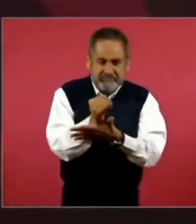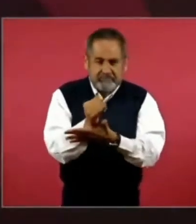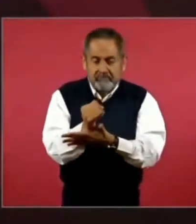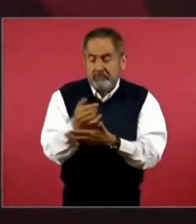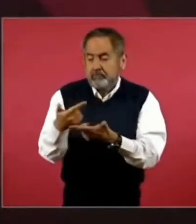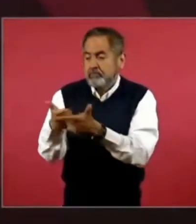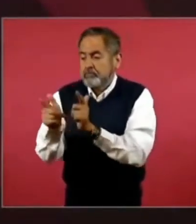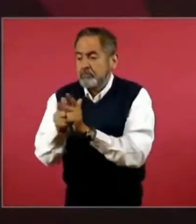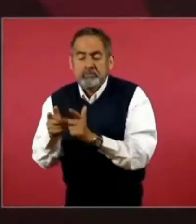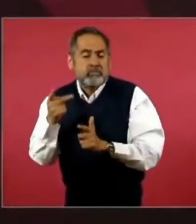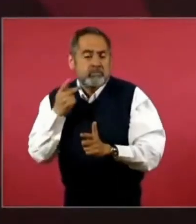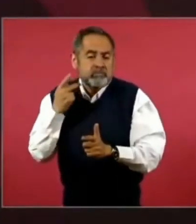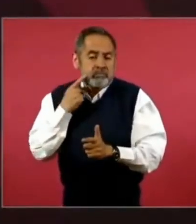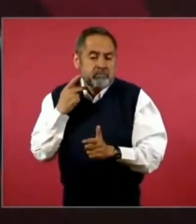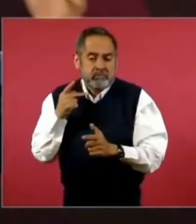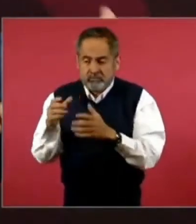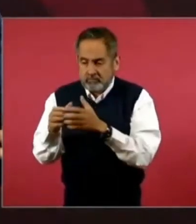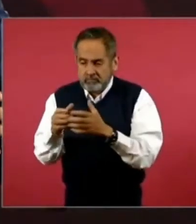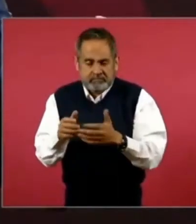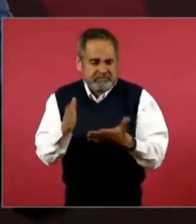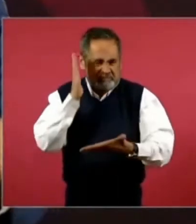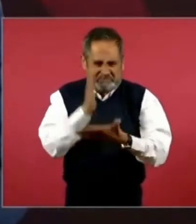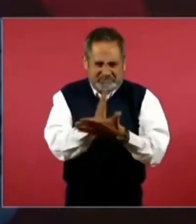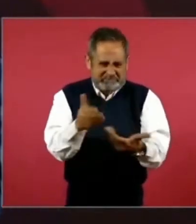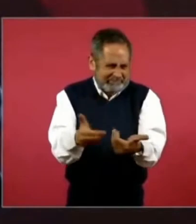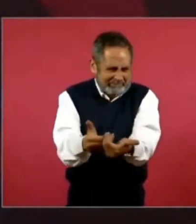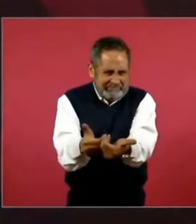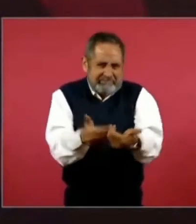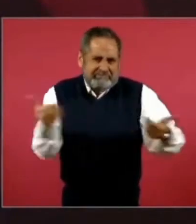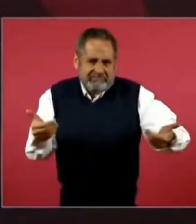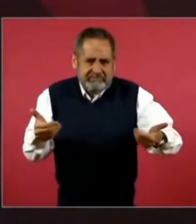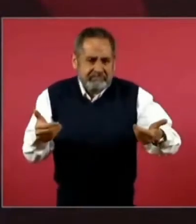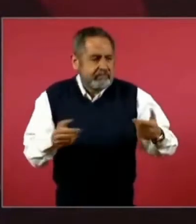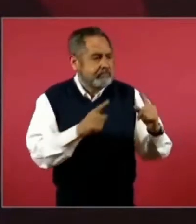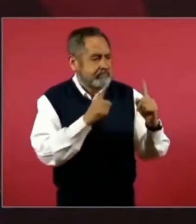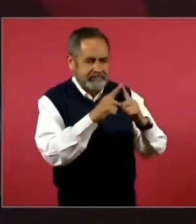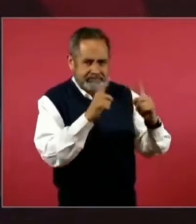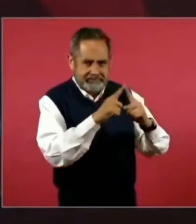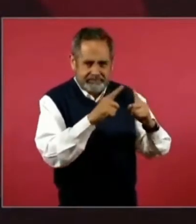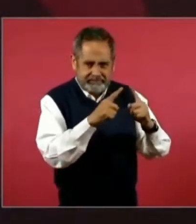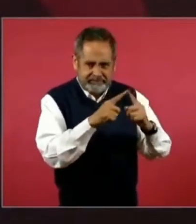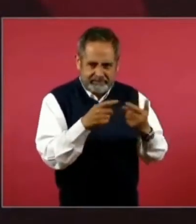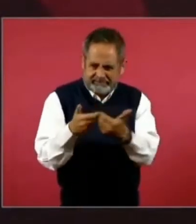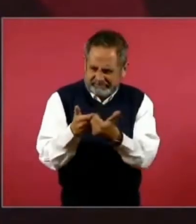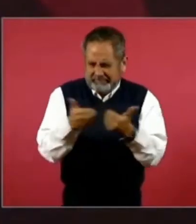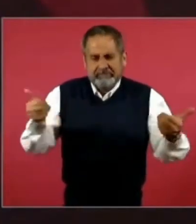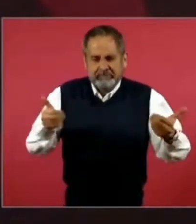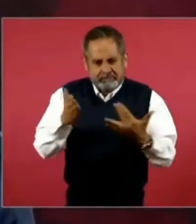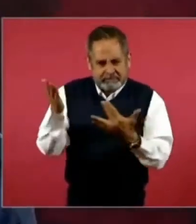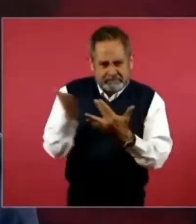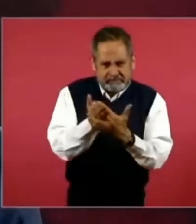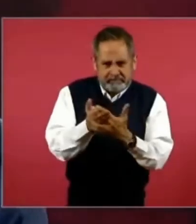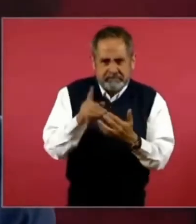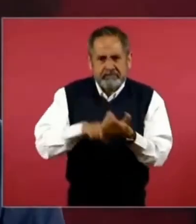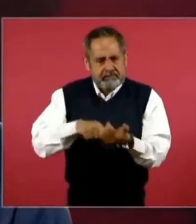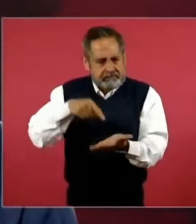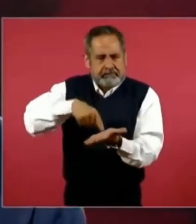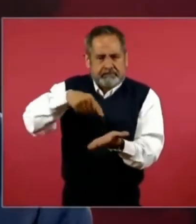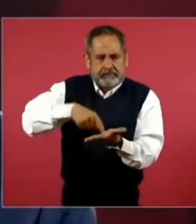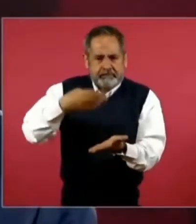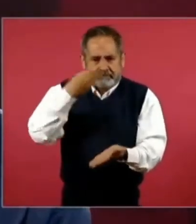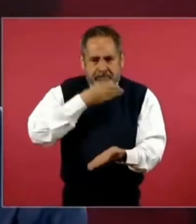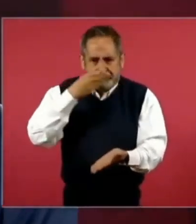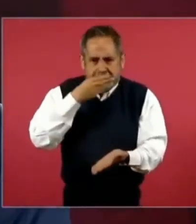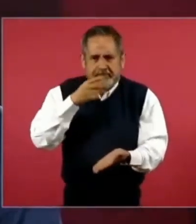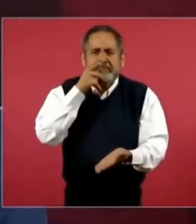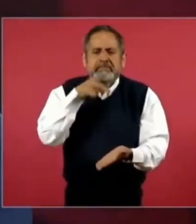del poder civil, del eclesiástico, bajo el principio bíblico de que al César lo